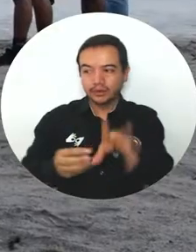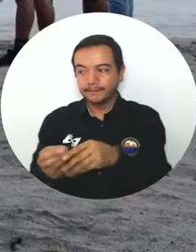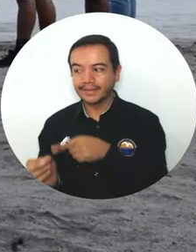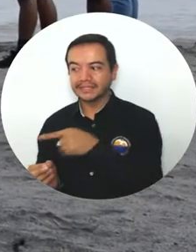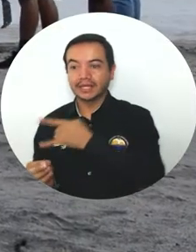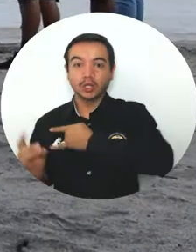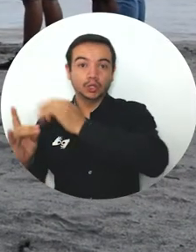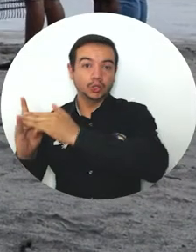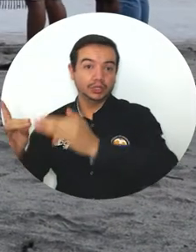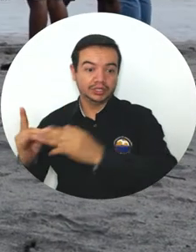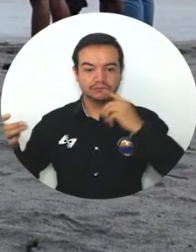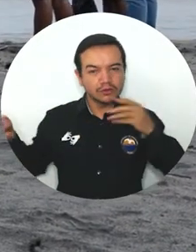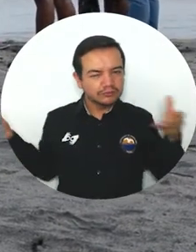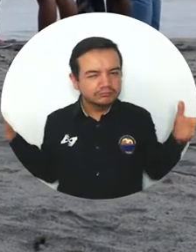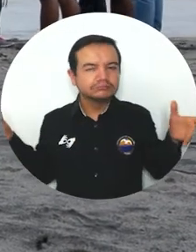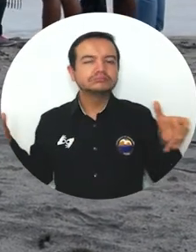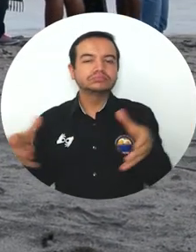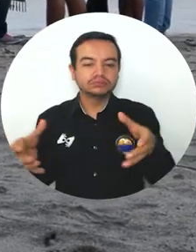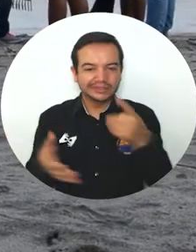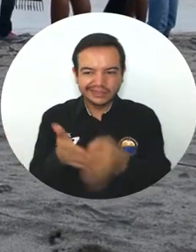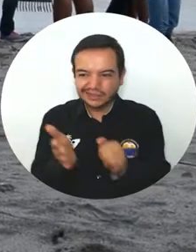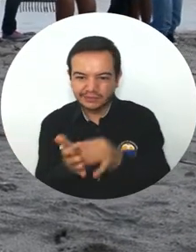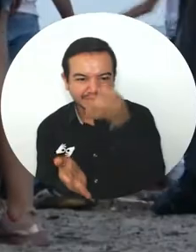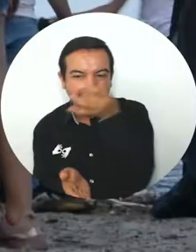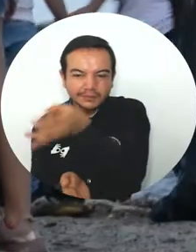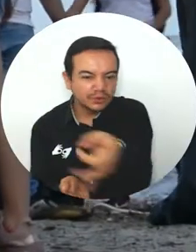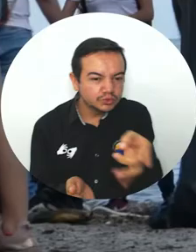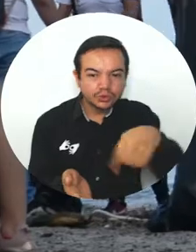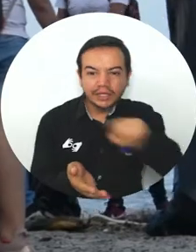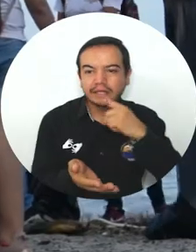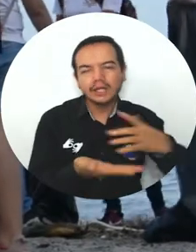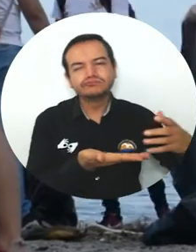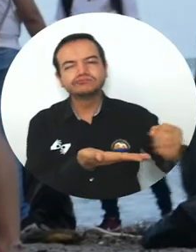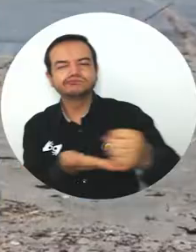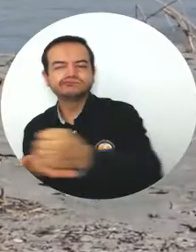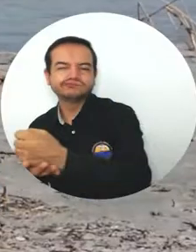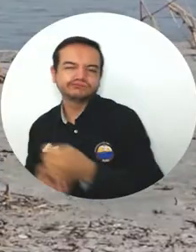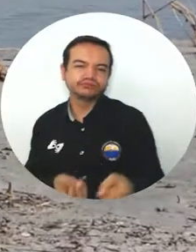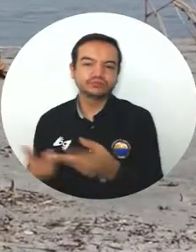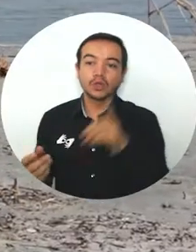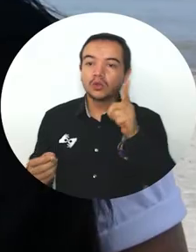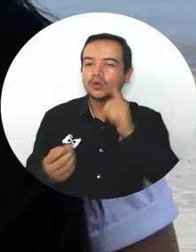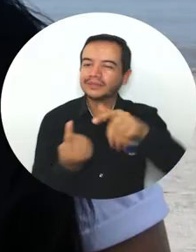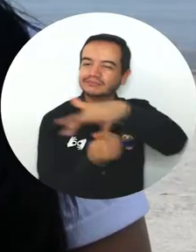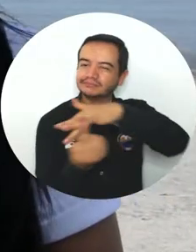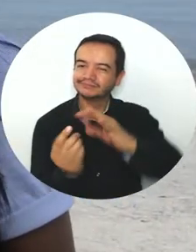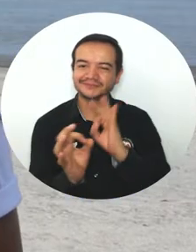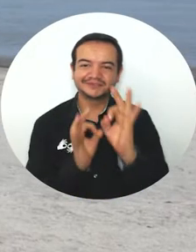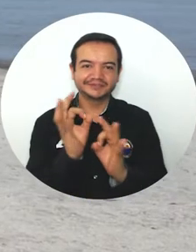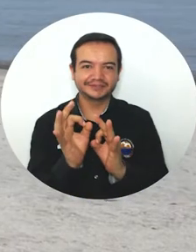Magdalena realizaron una jornada de recolección de residuos sólidos como aporte a la conservación de los ecosistemas. Bueno,